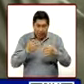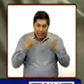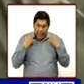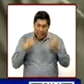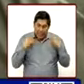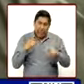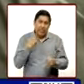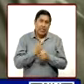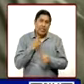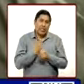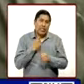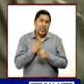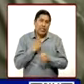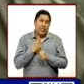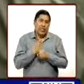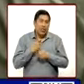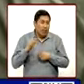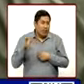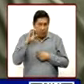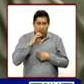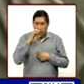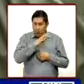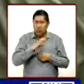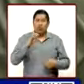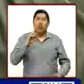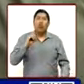tarea, ¿no? Para seguir buscando